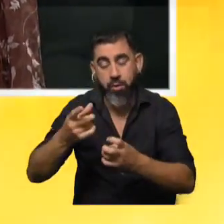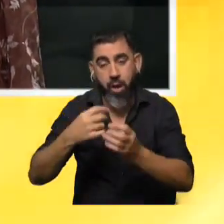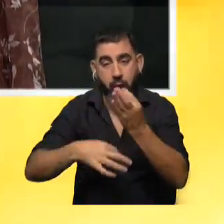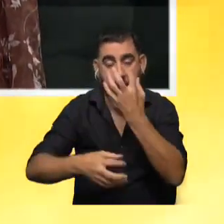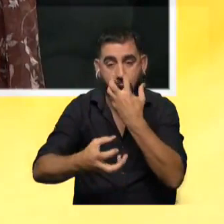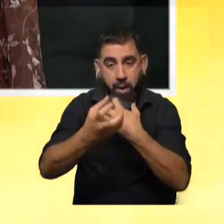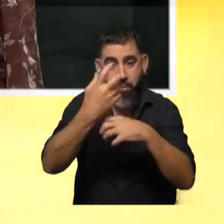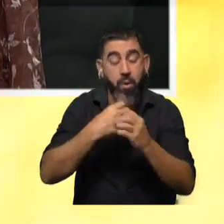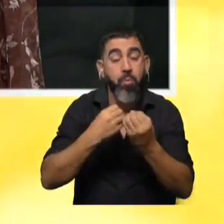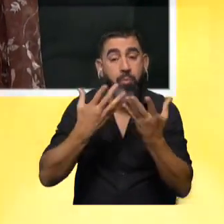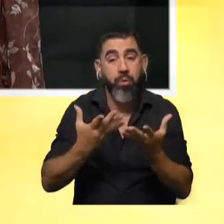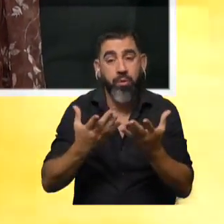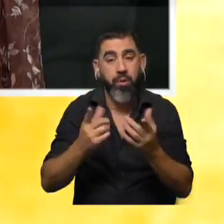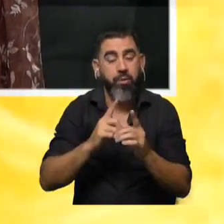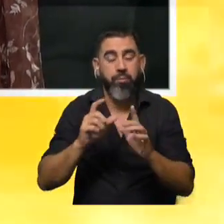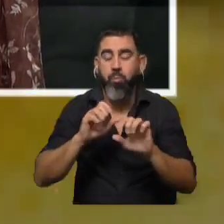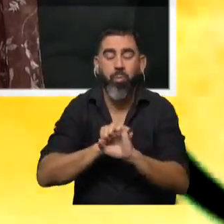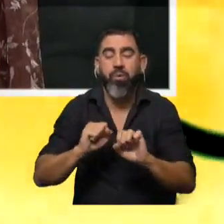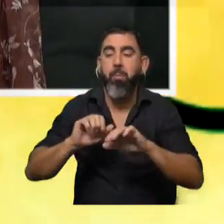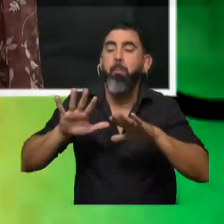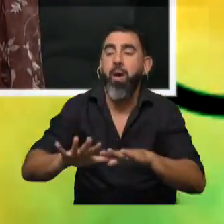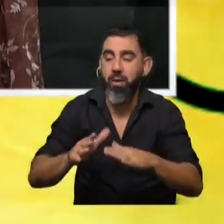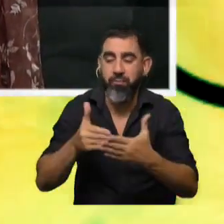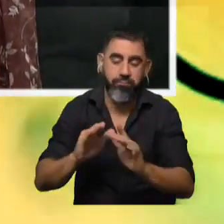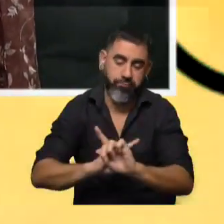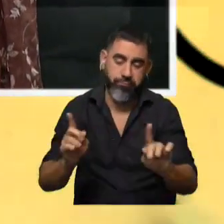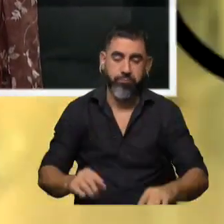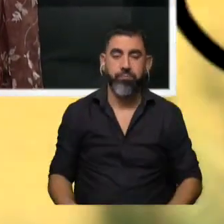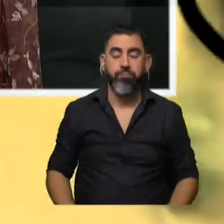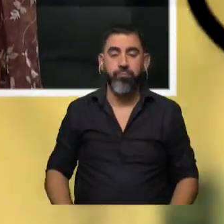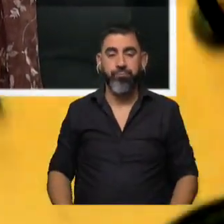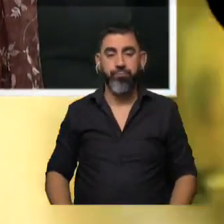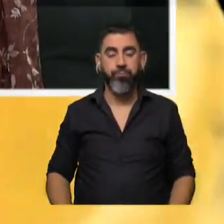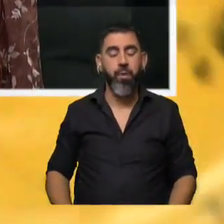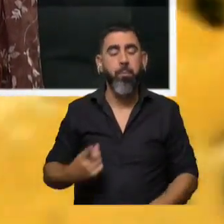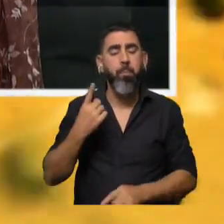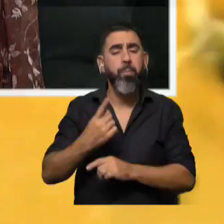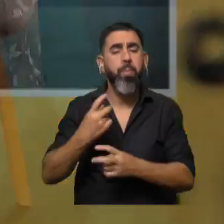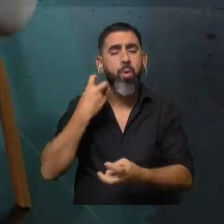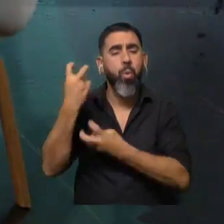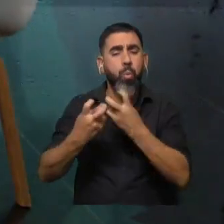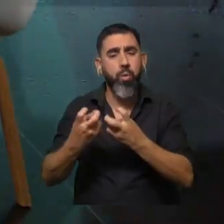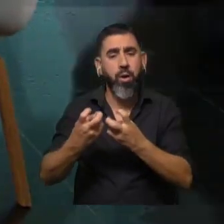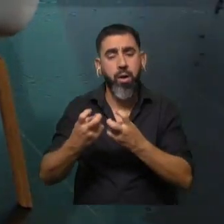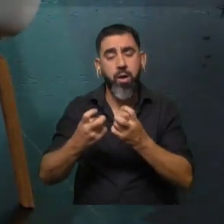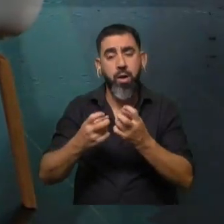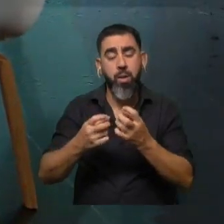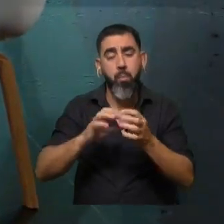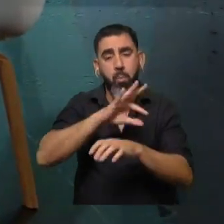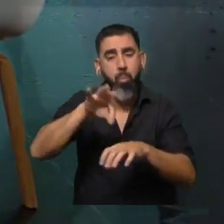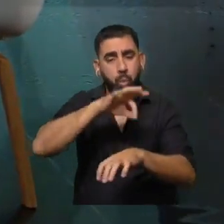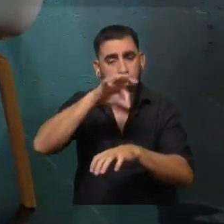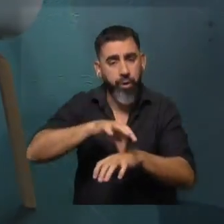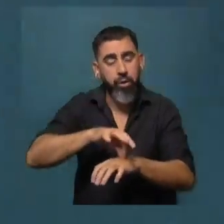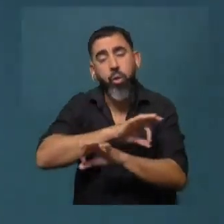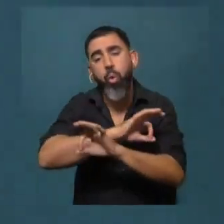obviamente nadie lo iba a frenar en llegar a nuestro país. ¿Qué se busca primero en estos casos? ¿La presencia del vector o la